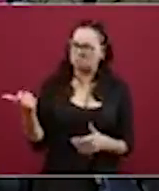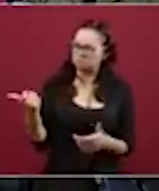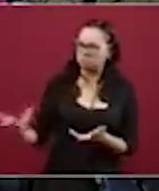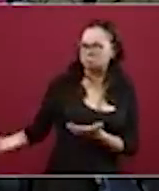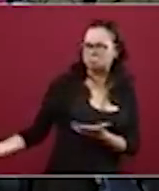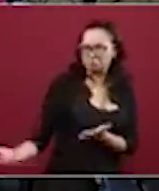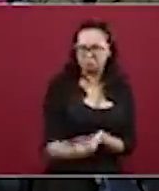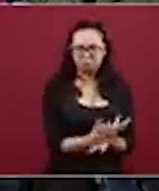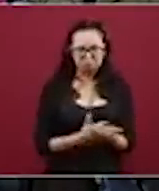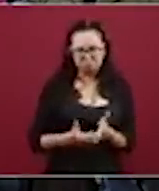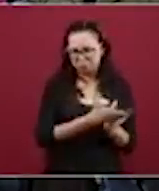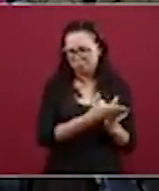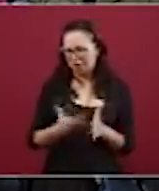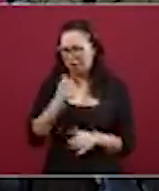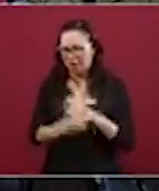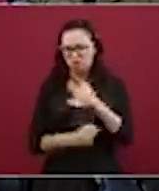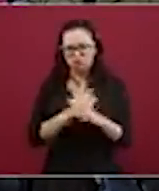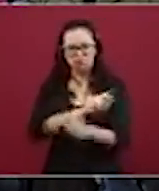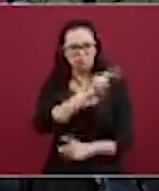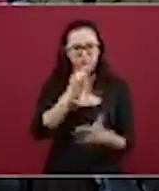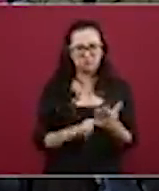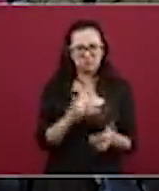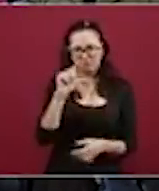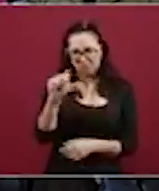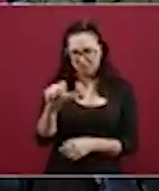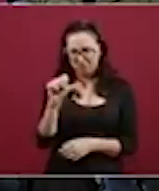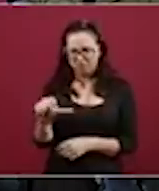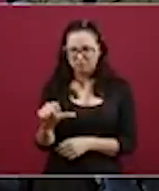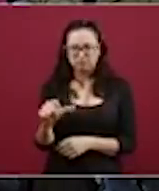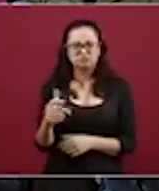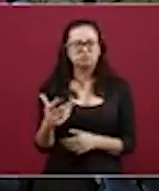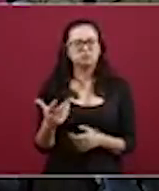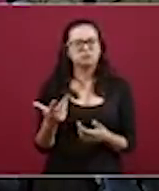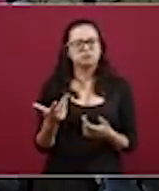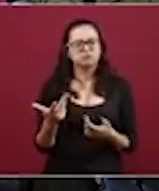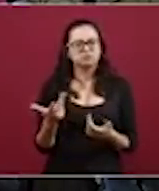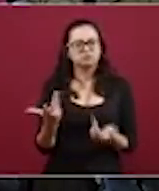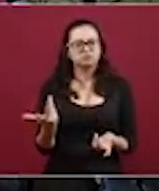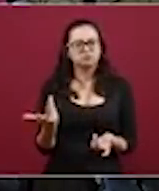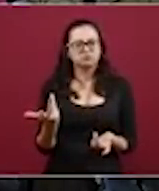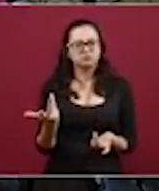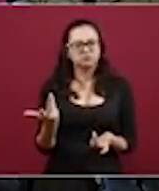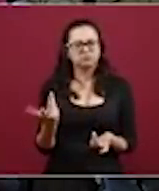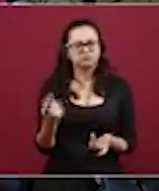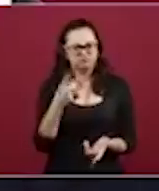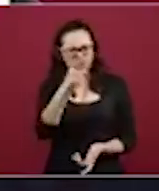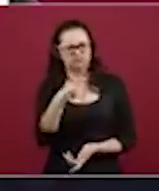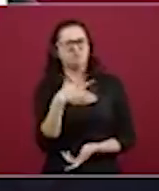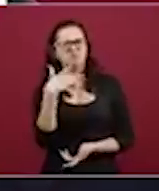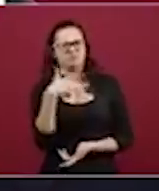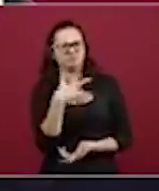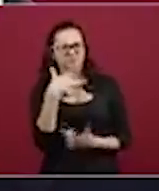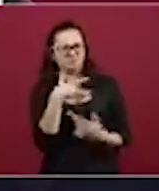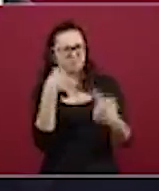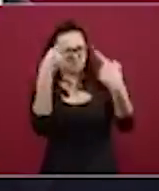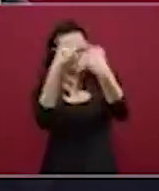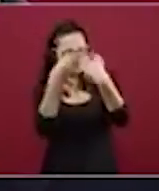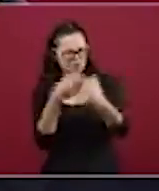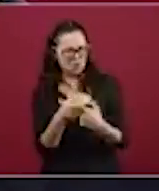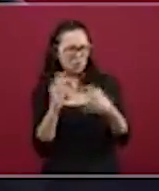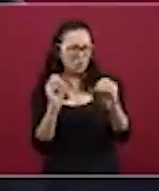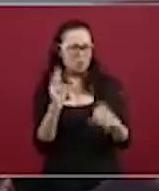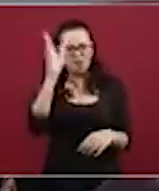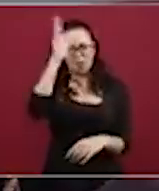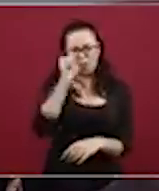el 2016. ¿Coincide con todo lo que está diciendo y con lo que están encontrando ustedes en